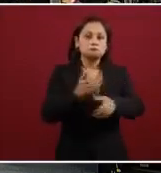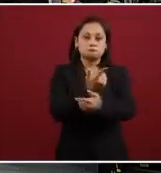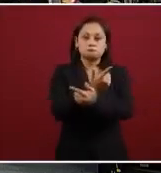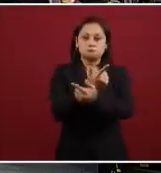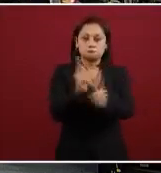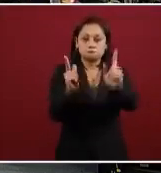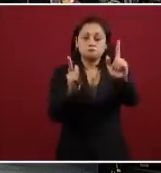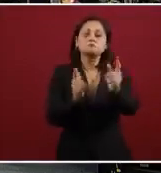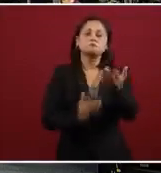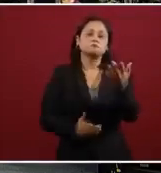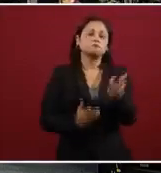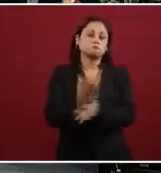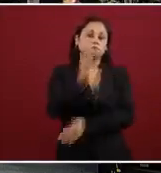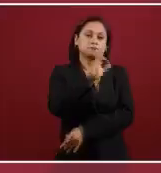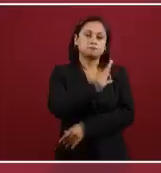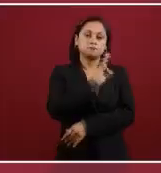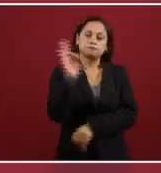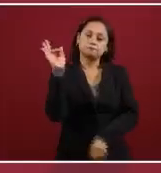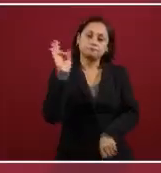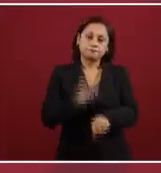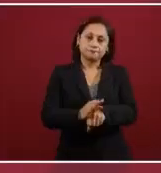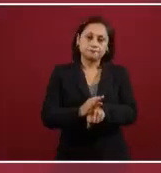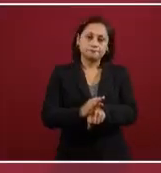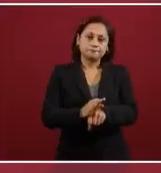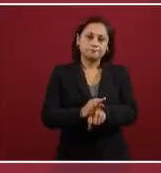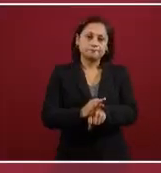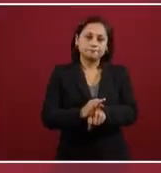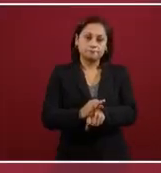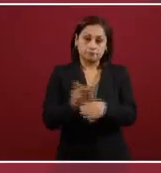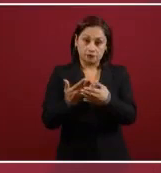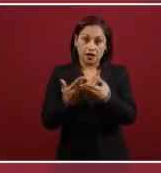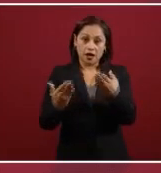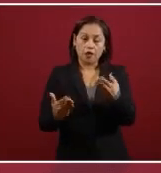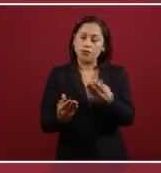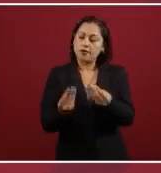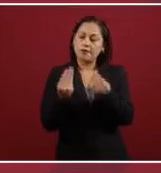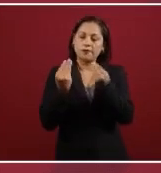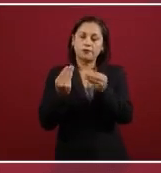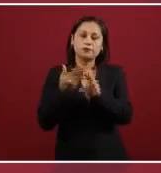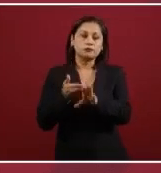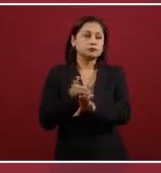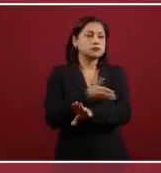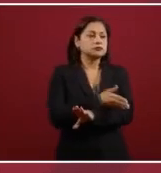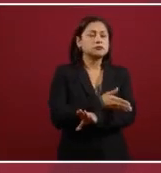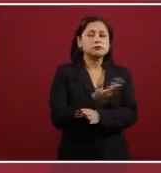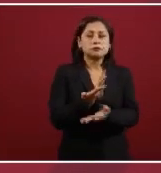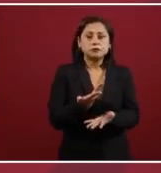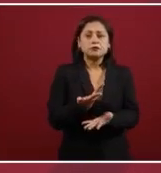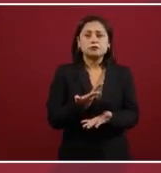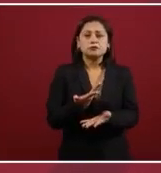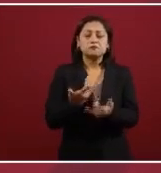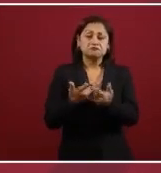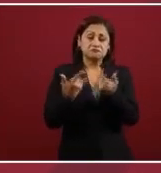como pocas veces en la historia reciente, en la historia del